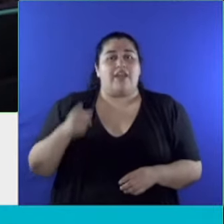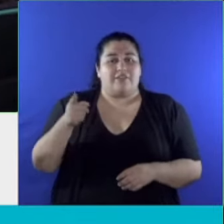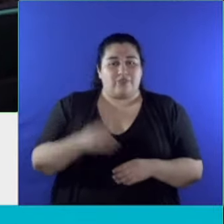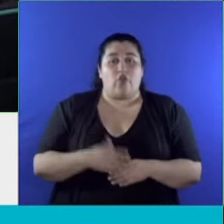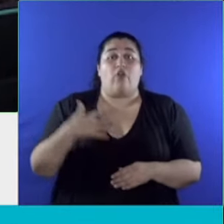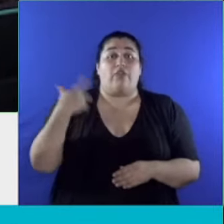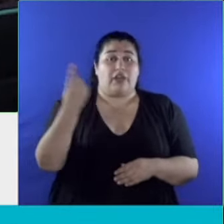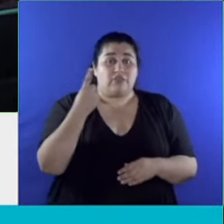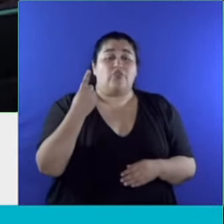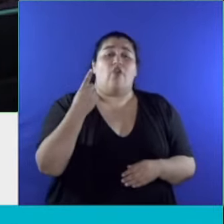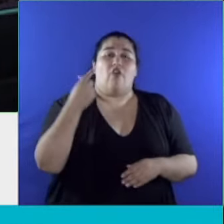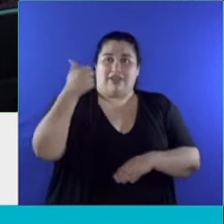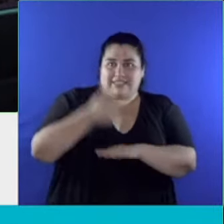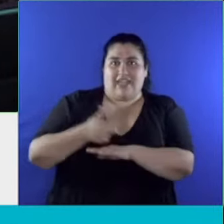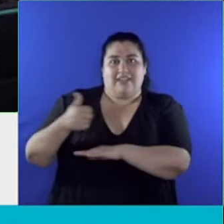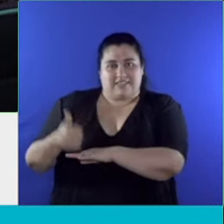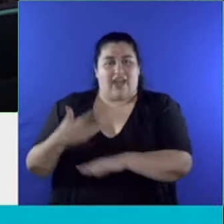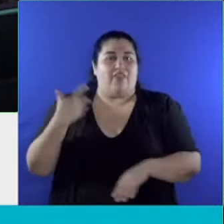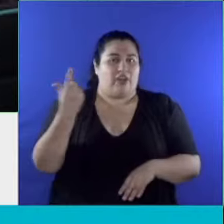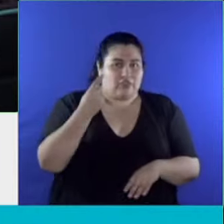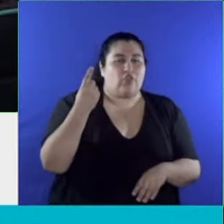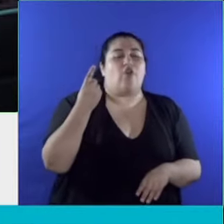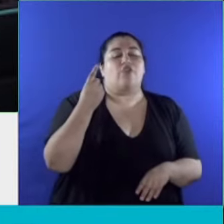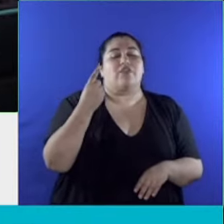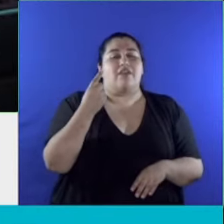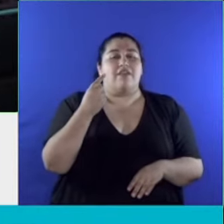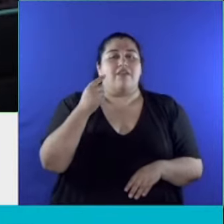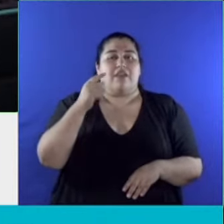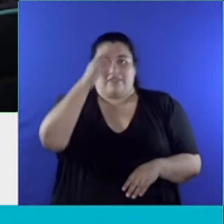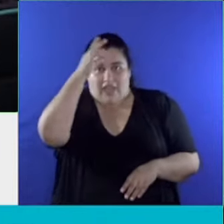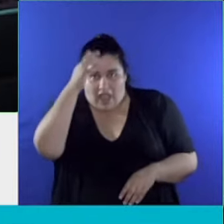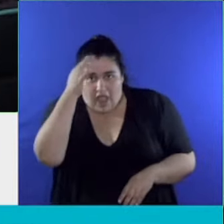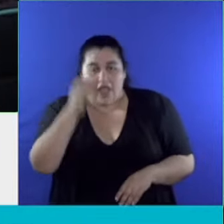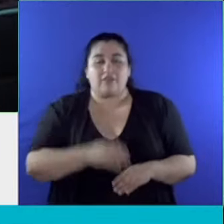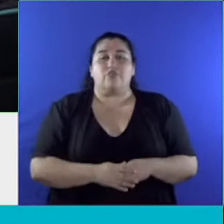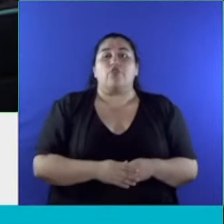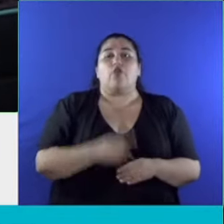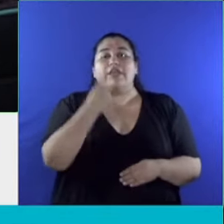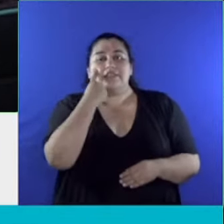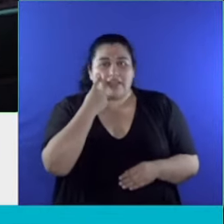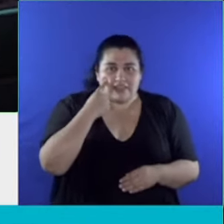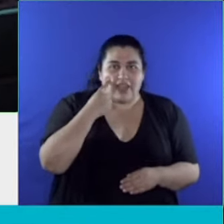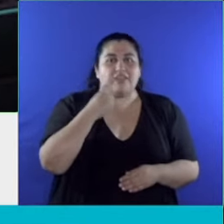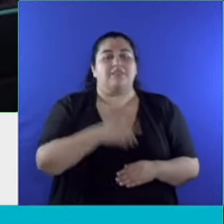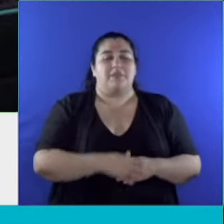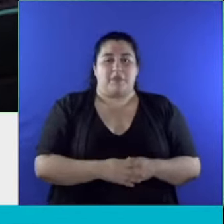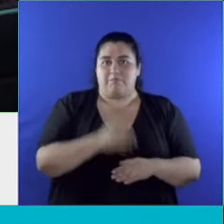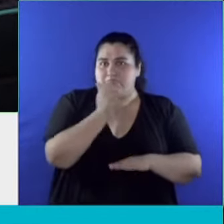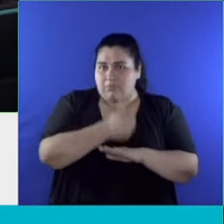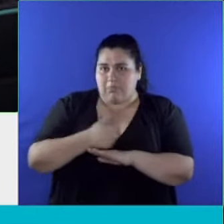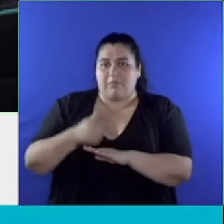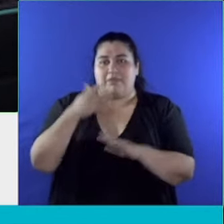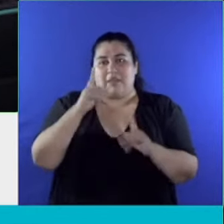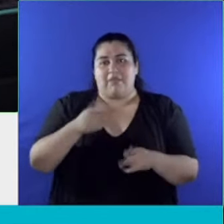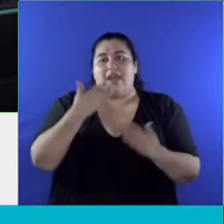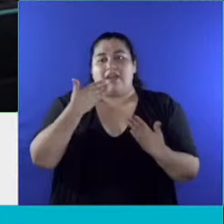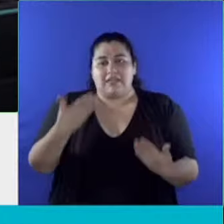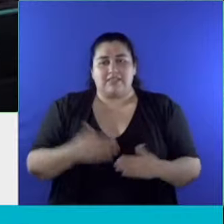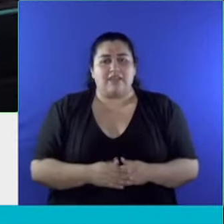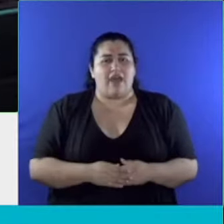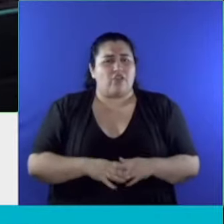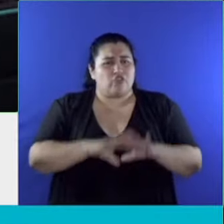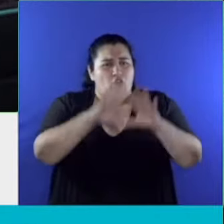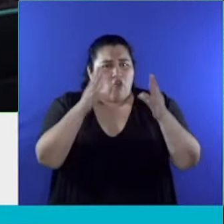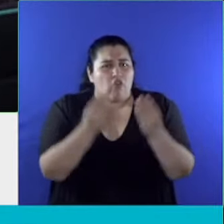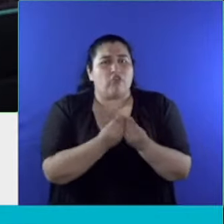director del teatro en representación de nuestro intendente Ariel suar chuc también destacar que es toda